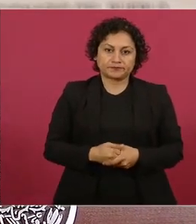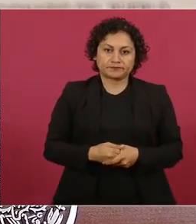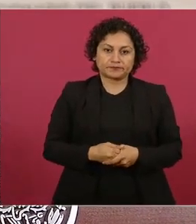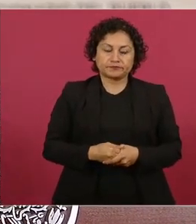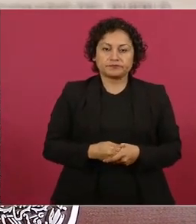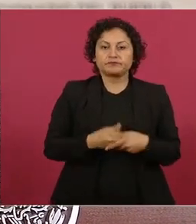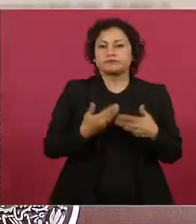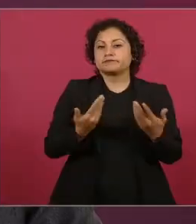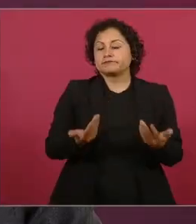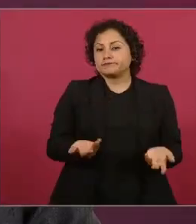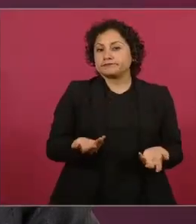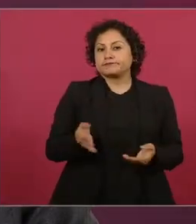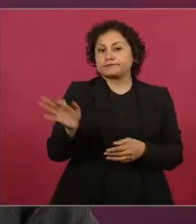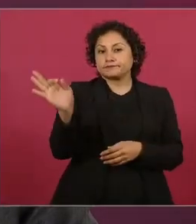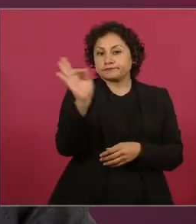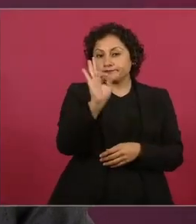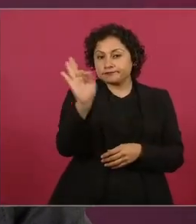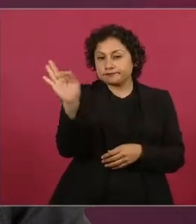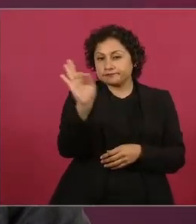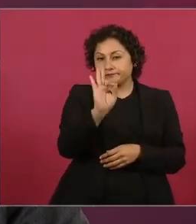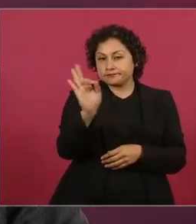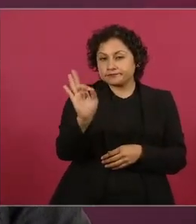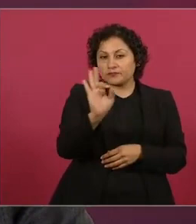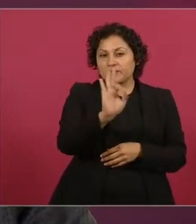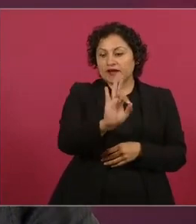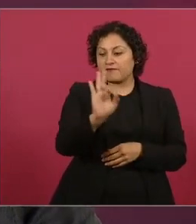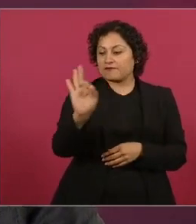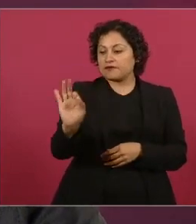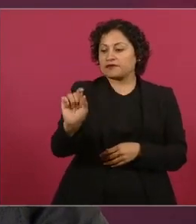a lo mejor va a ser el 26